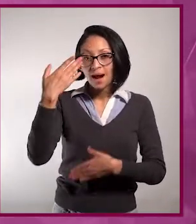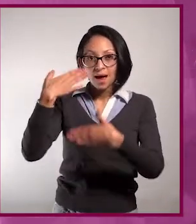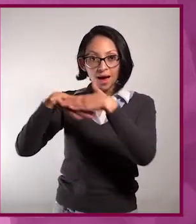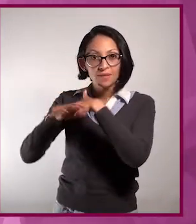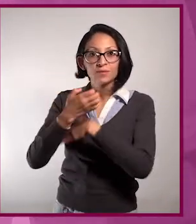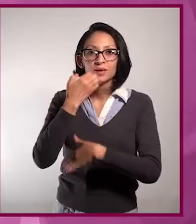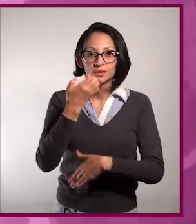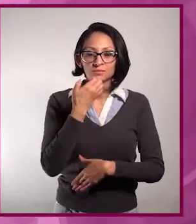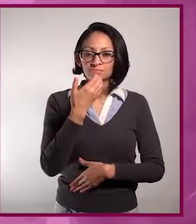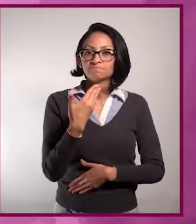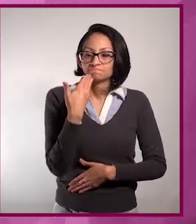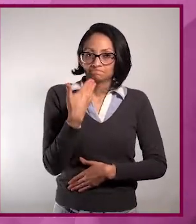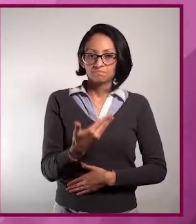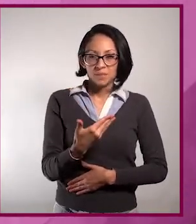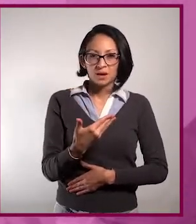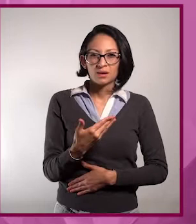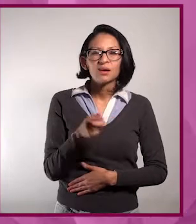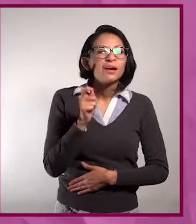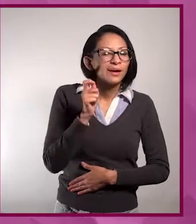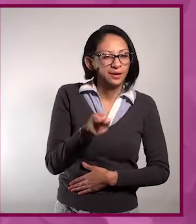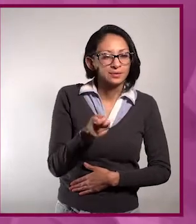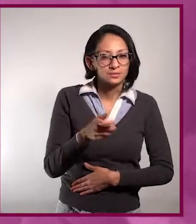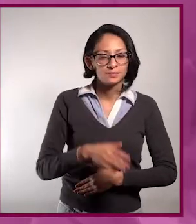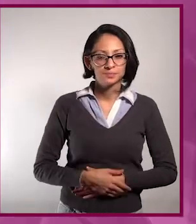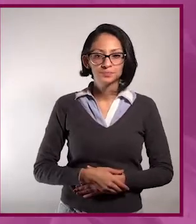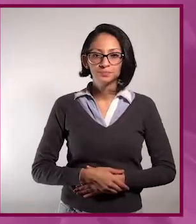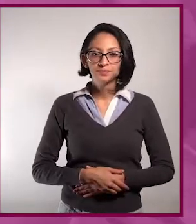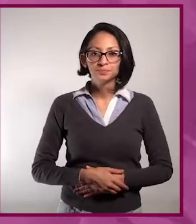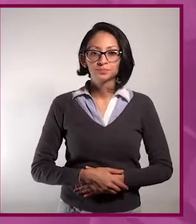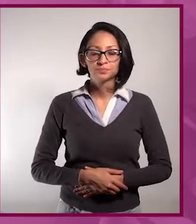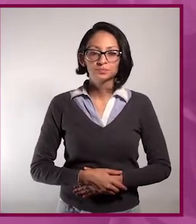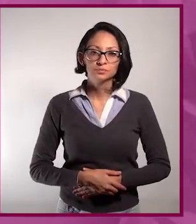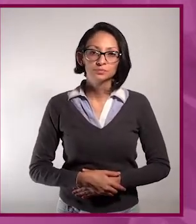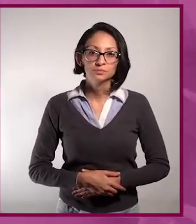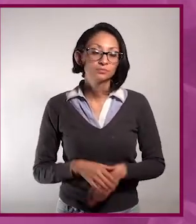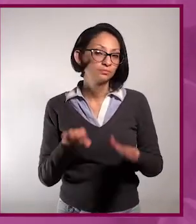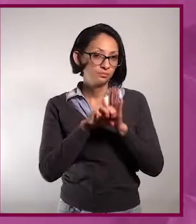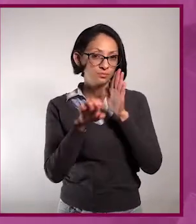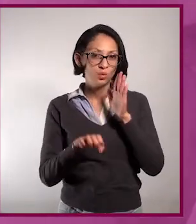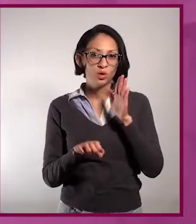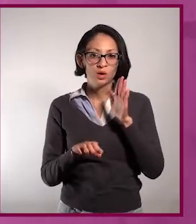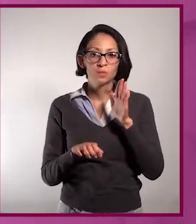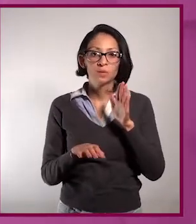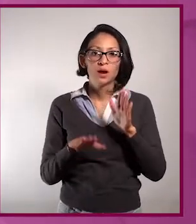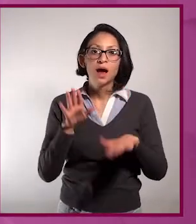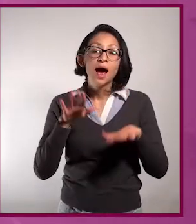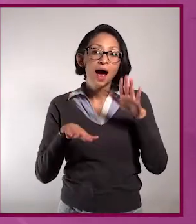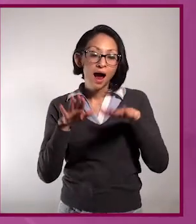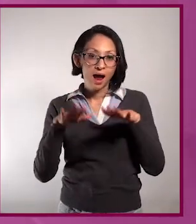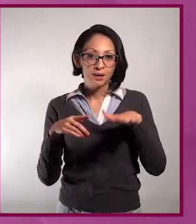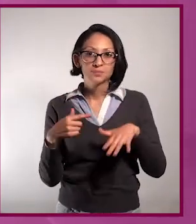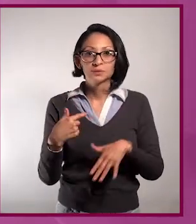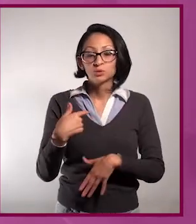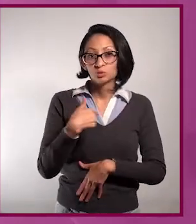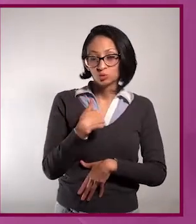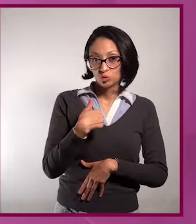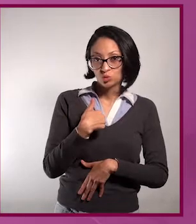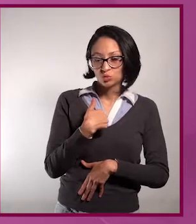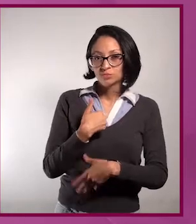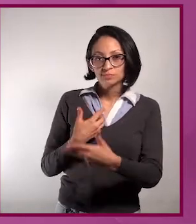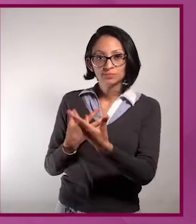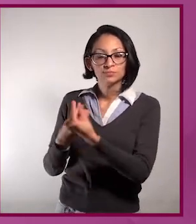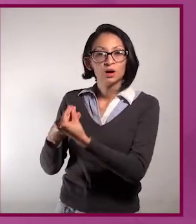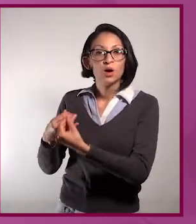escuela en condiciones de dignidad. ¿Qué quiere decir esto? Que cuando yo no tengo agua corriente y baños en mi escuela, las